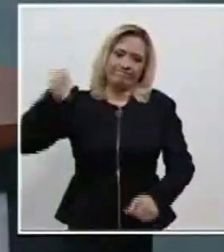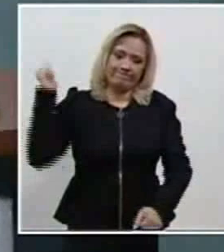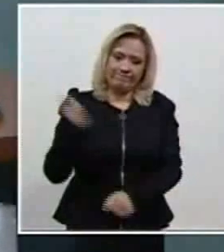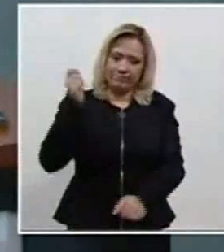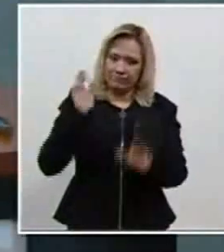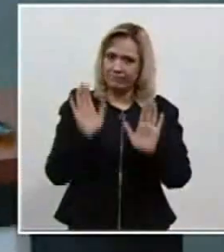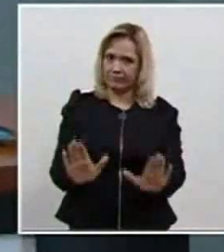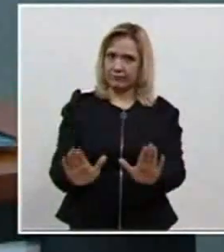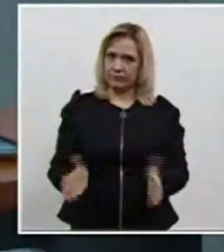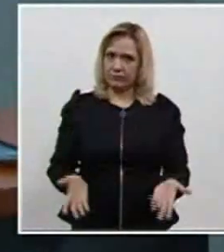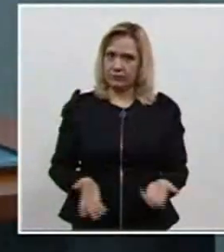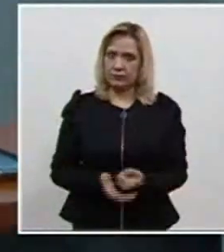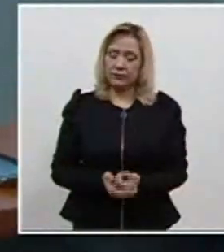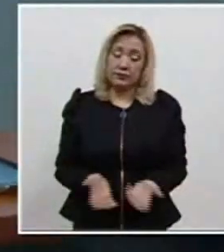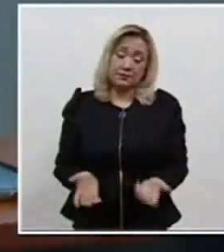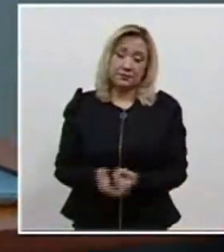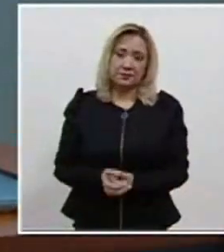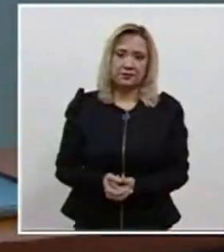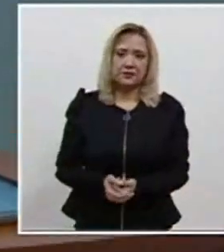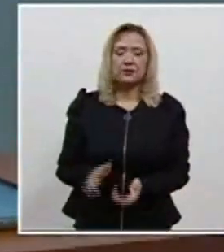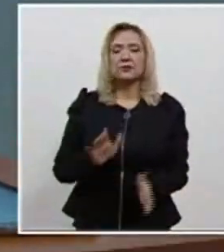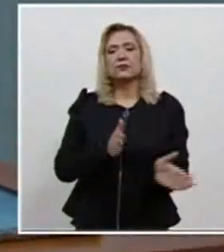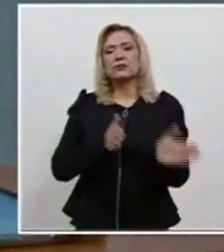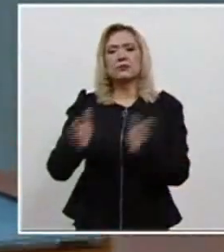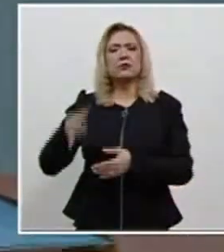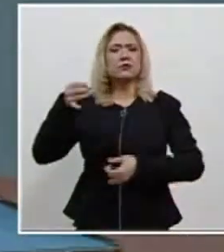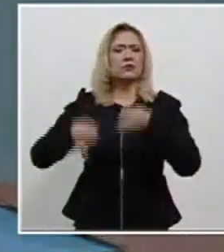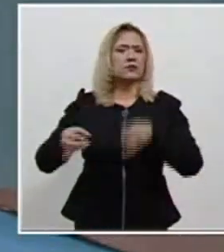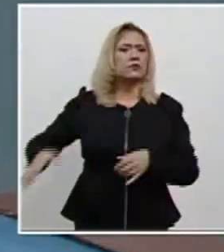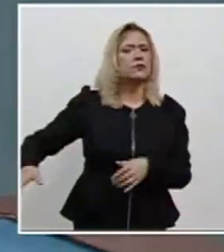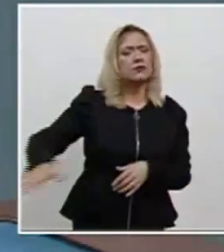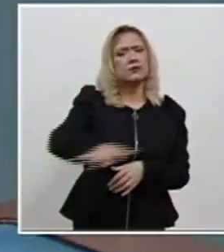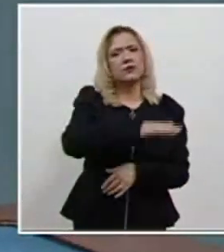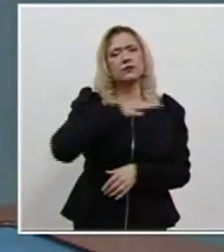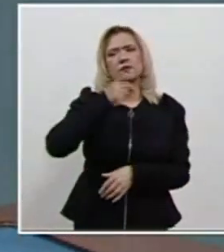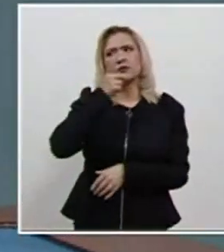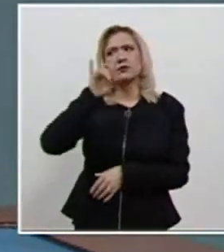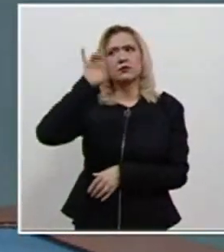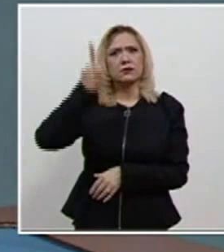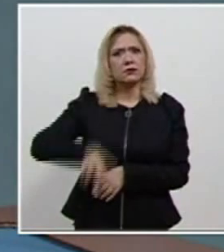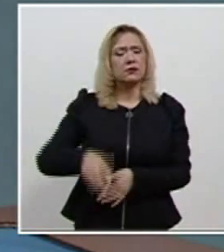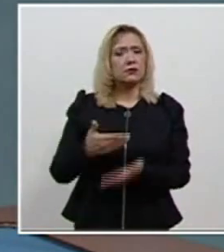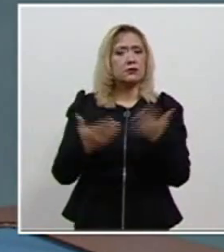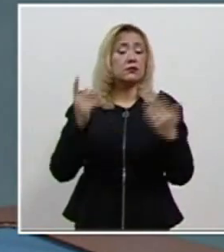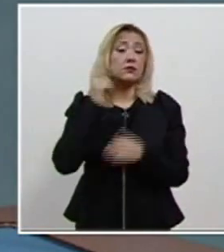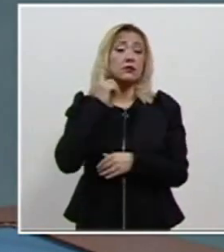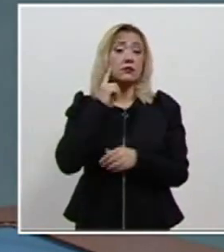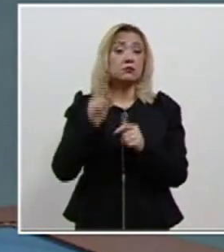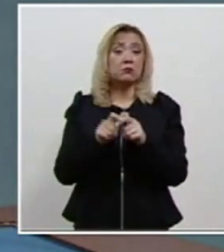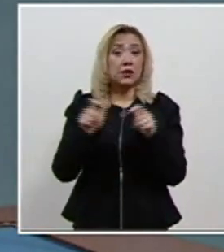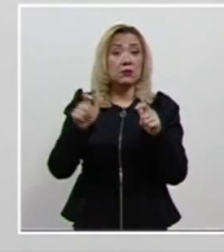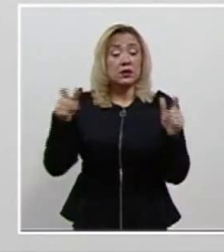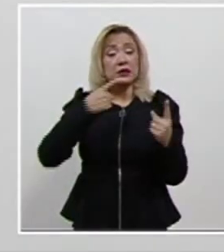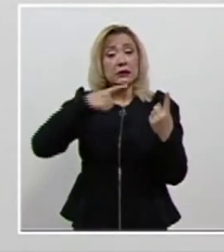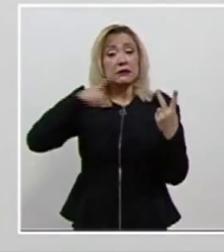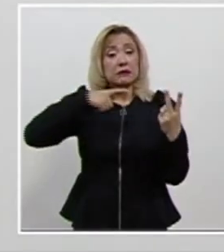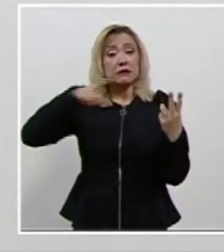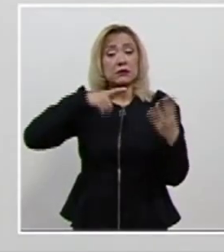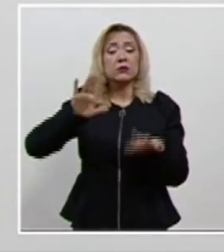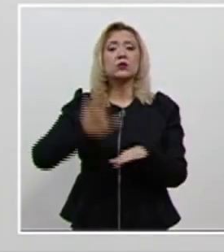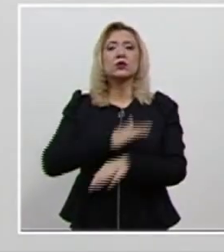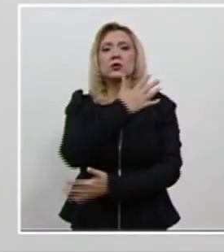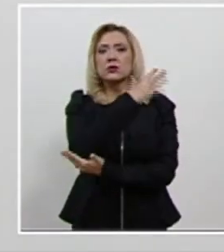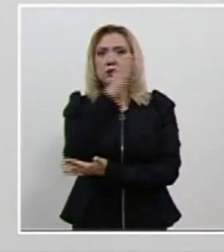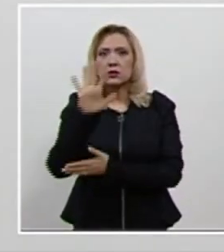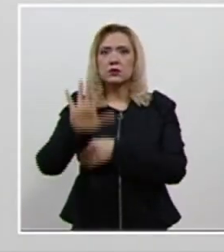Y en más temas, impartidores de justicia federales reconocieron que se ha registrado un incremento en litigios en materia ambiental en